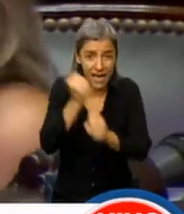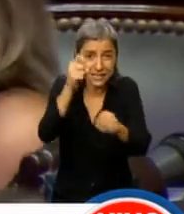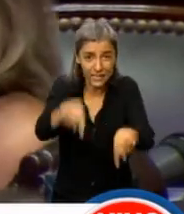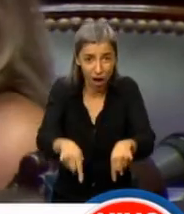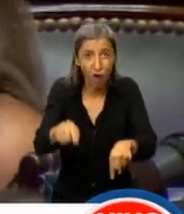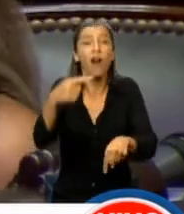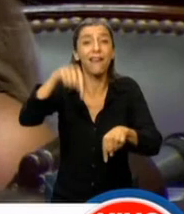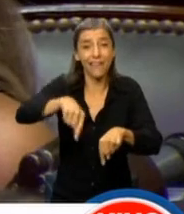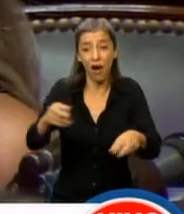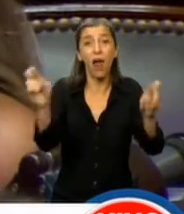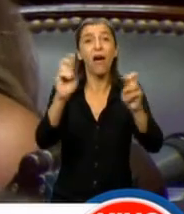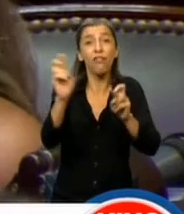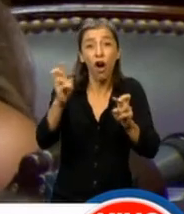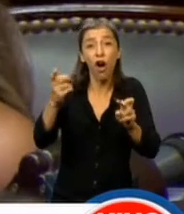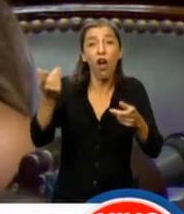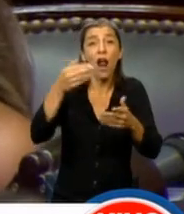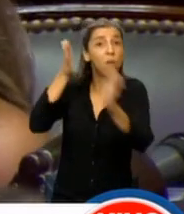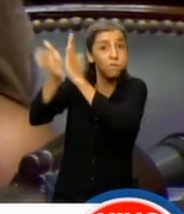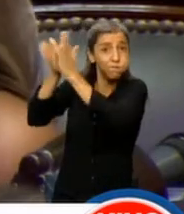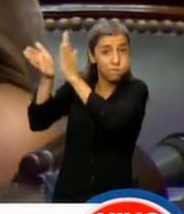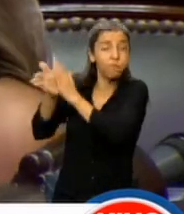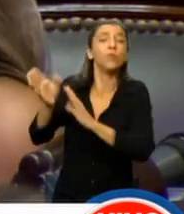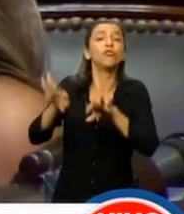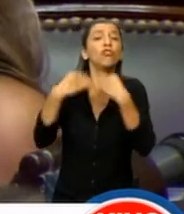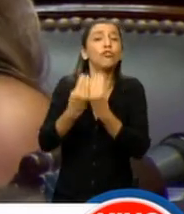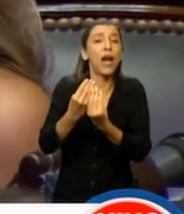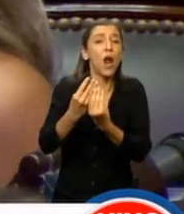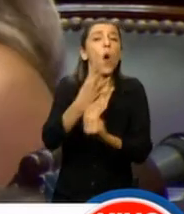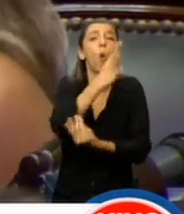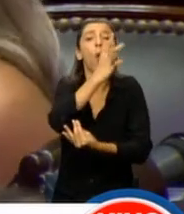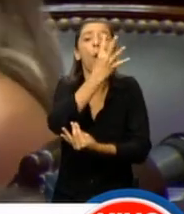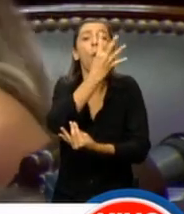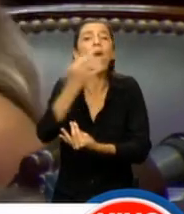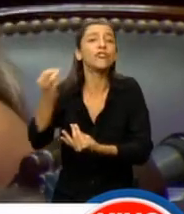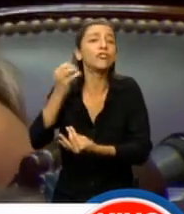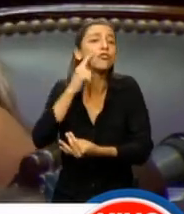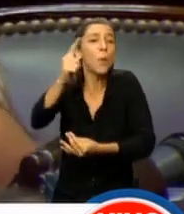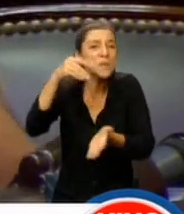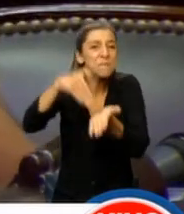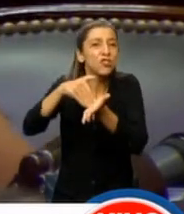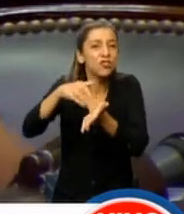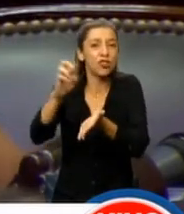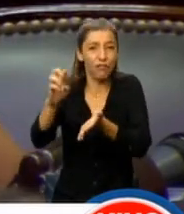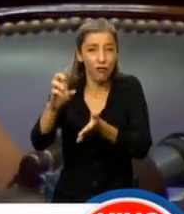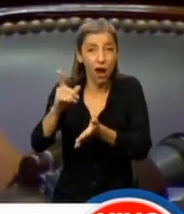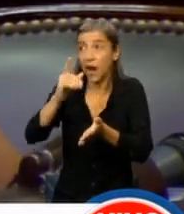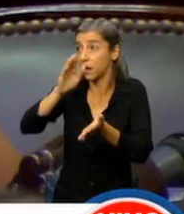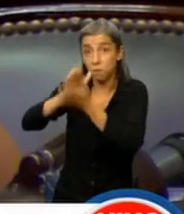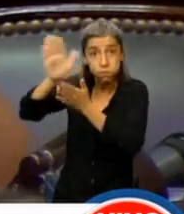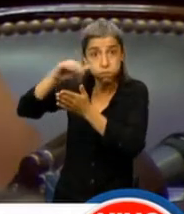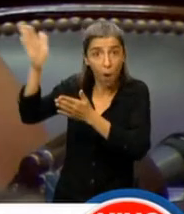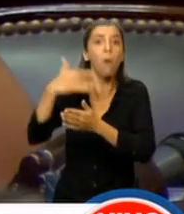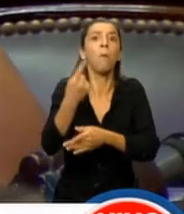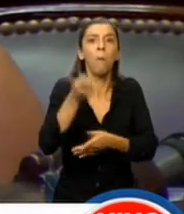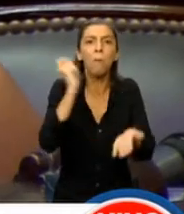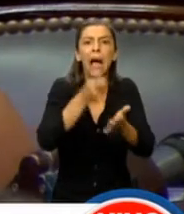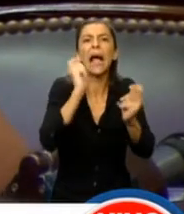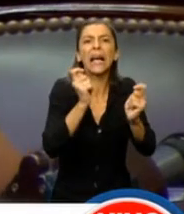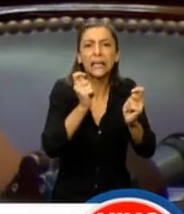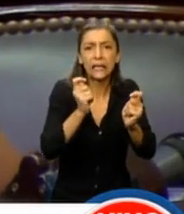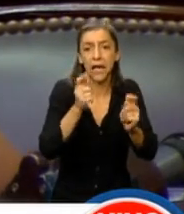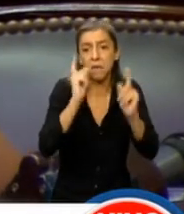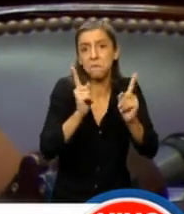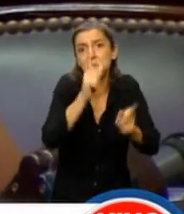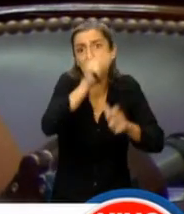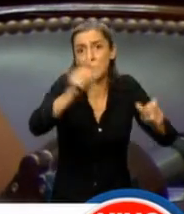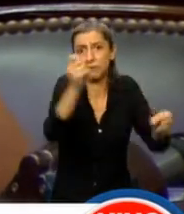PBI, 400.000 millones de dólares en el exterior, son la carga que después le cargan a los sectores medios, son la carga que después paga